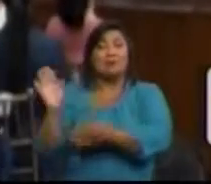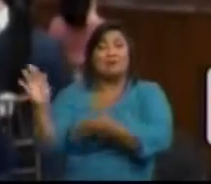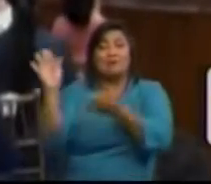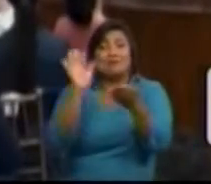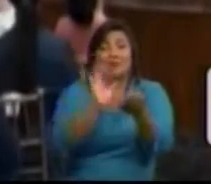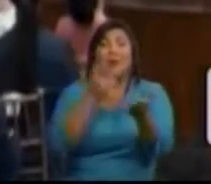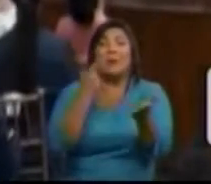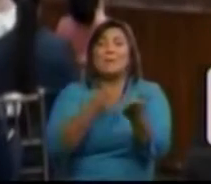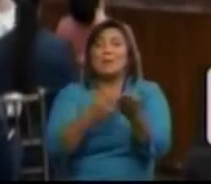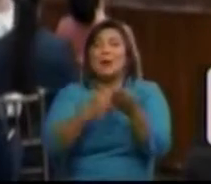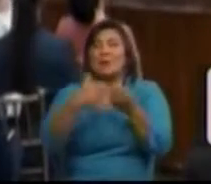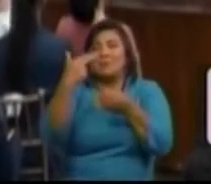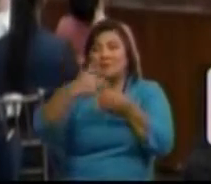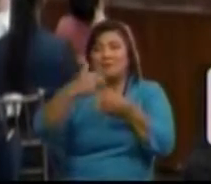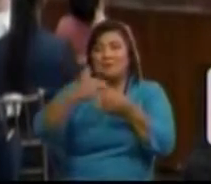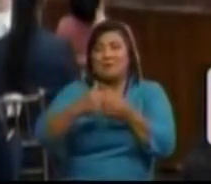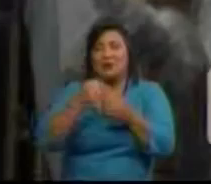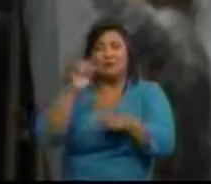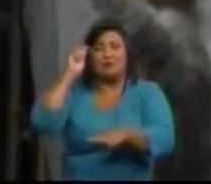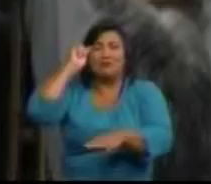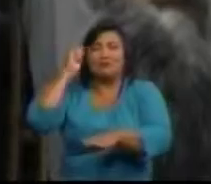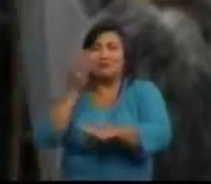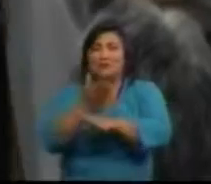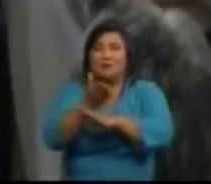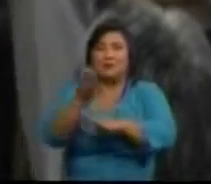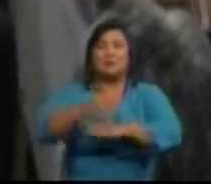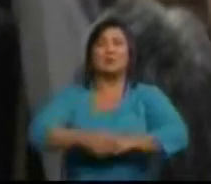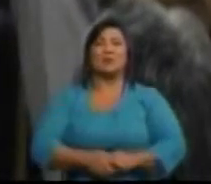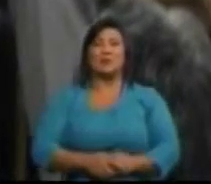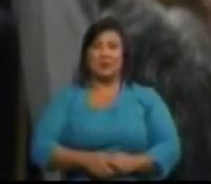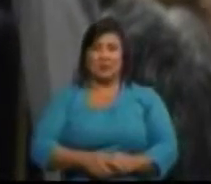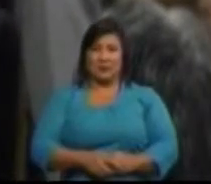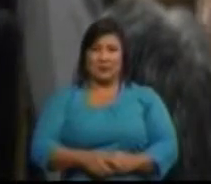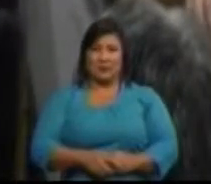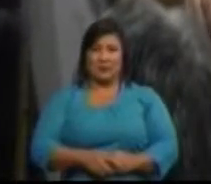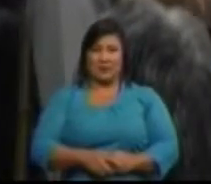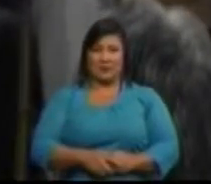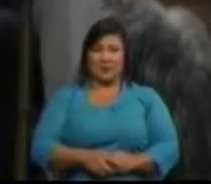presentes para participar del acto solemne. Marta Contento, Noticiero 1.